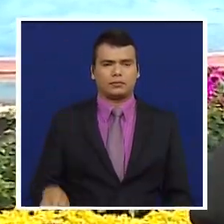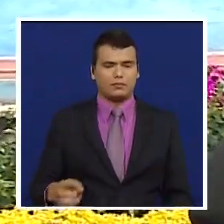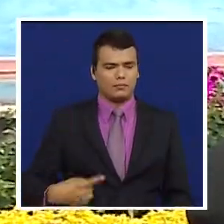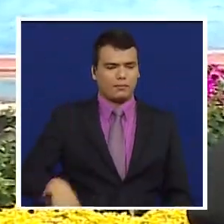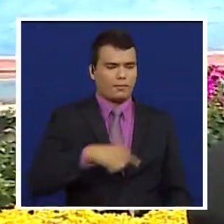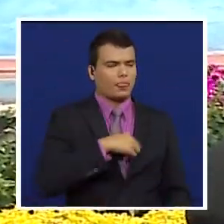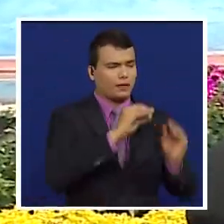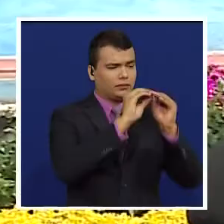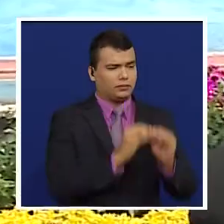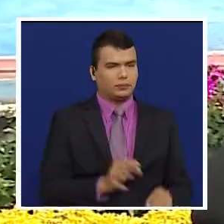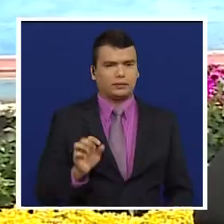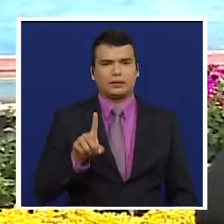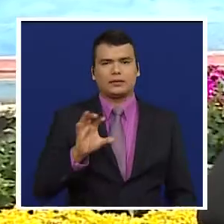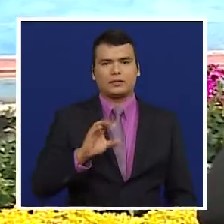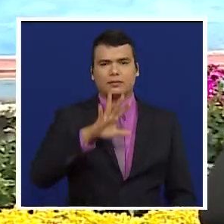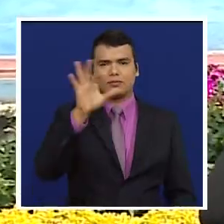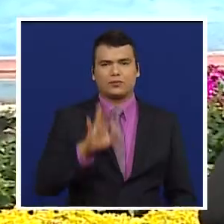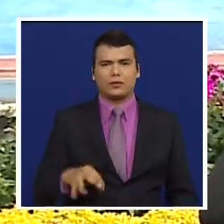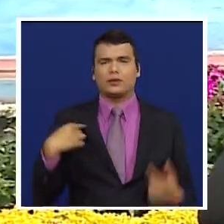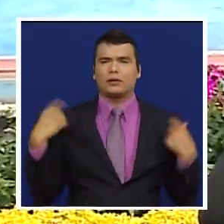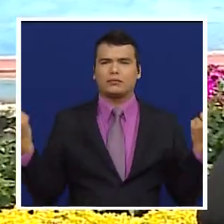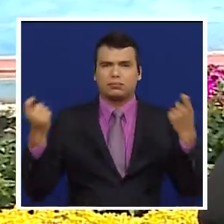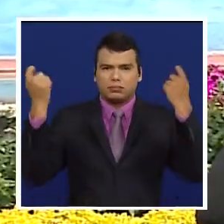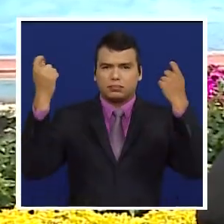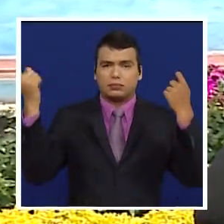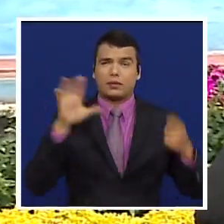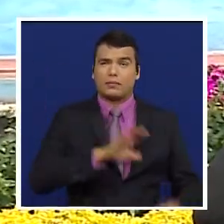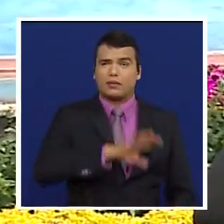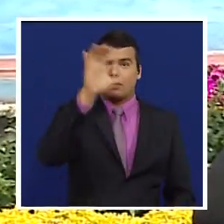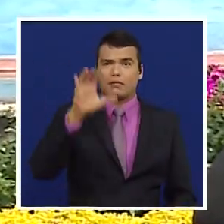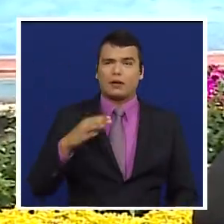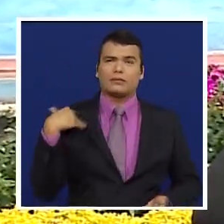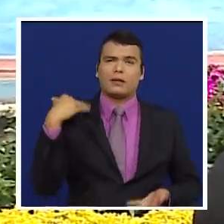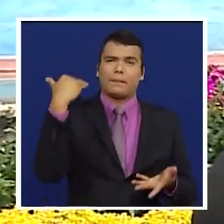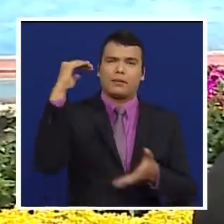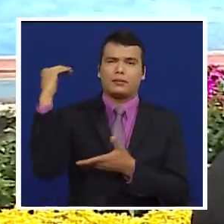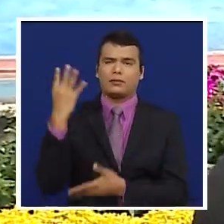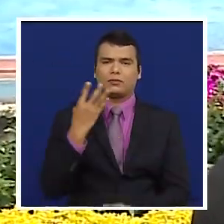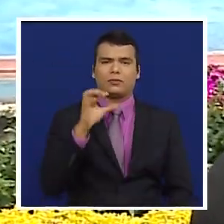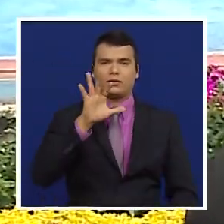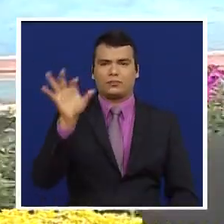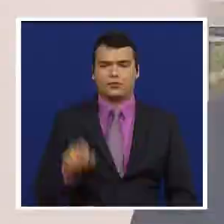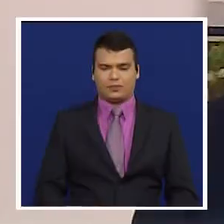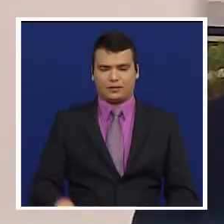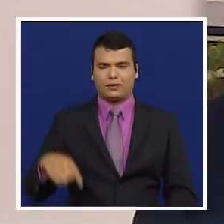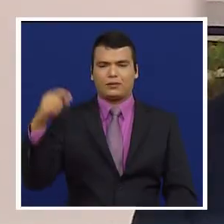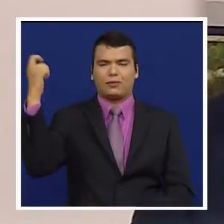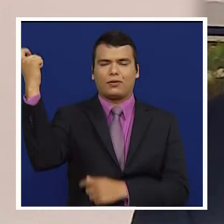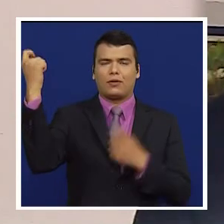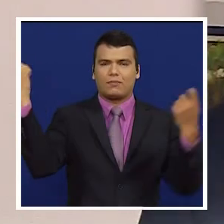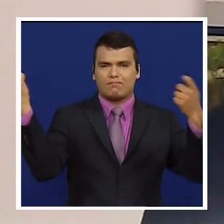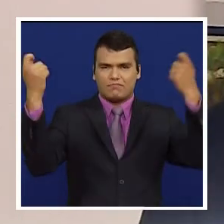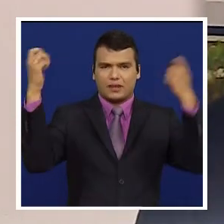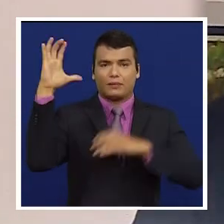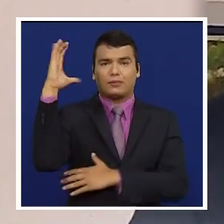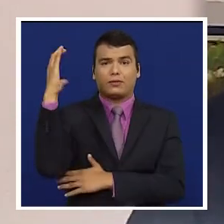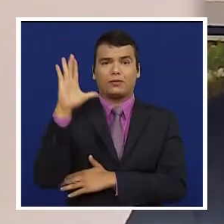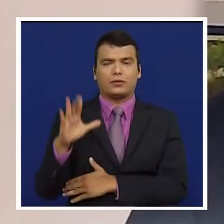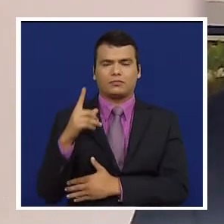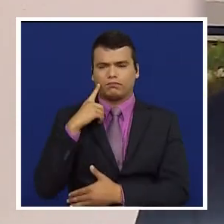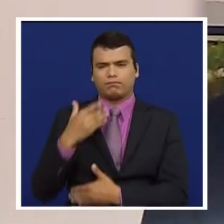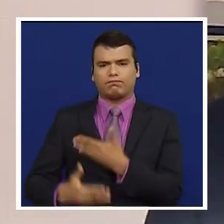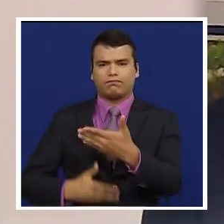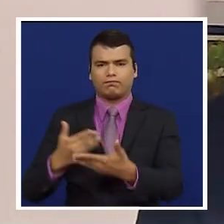el 60% de nuestra producción es venta de exportación, el 40% es venta en Colombia. Los encadenamientos productivos que